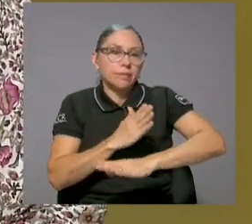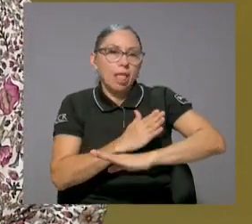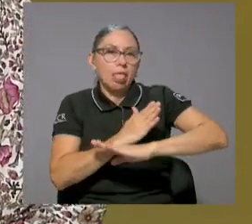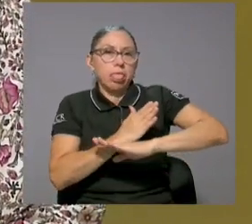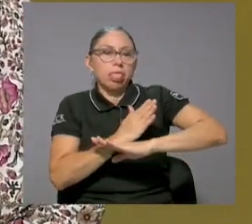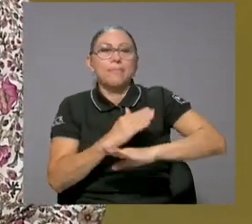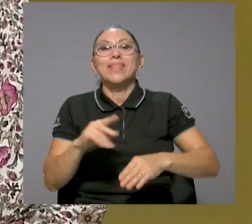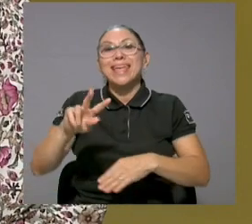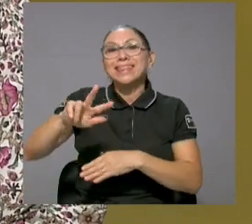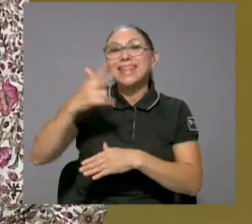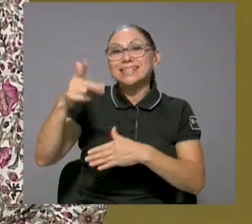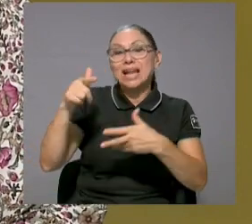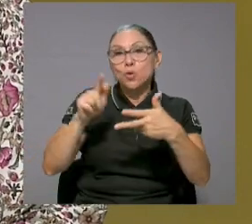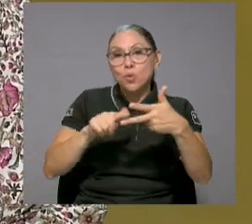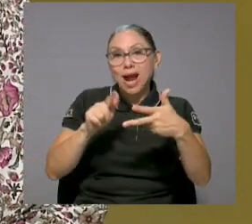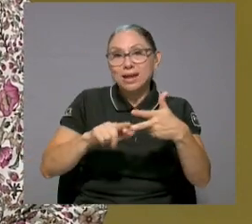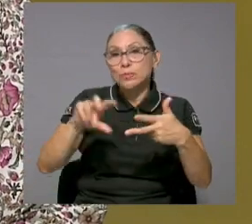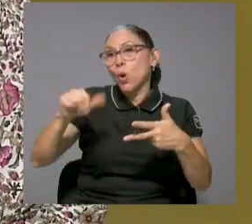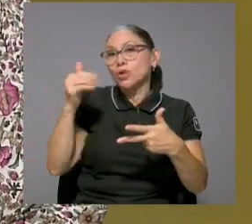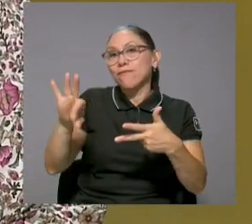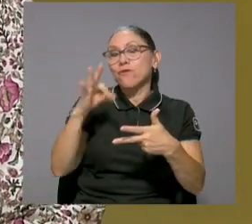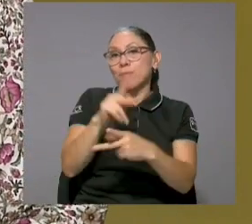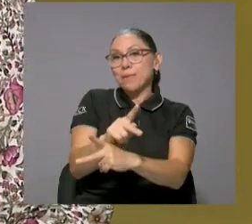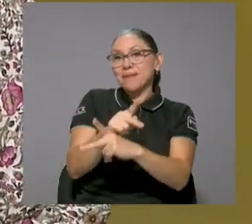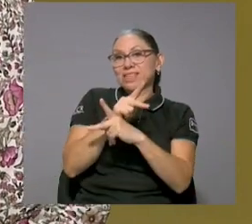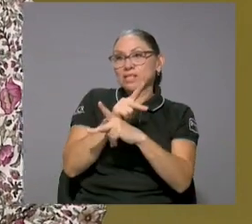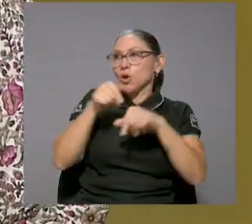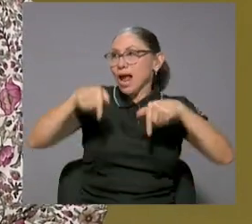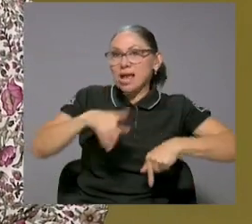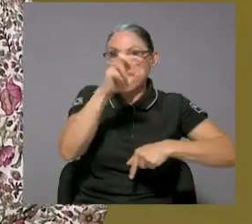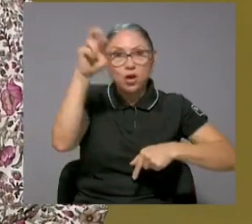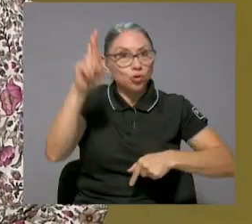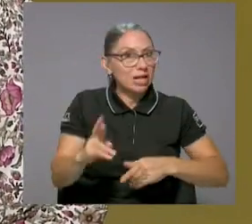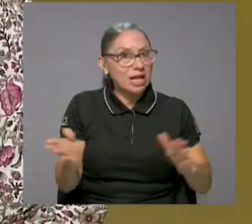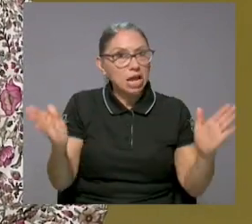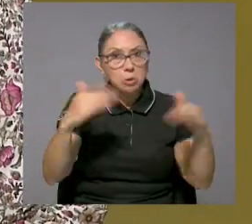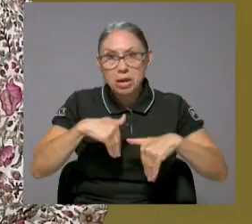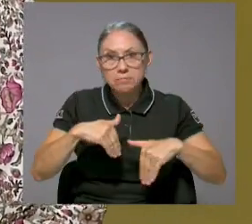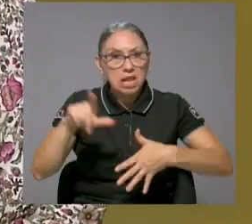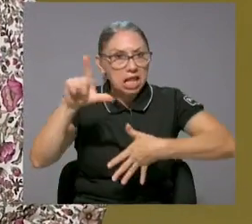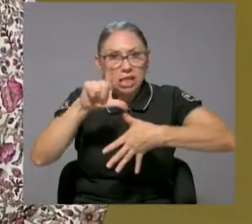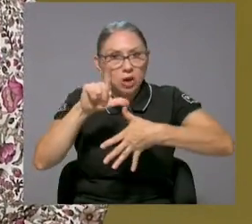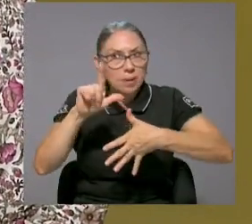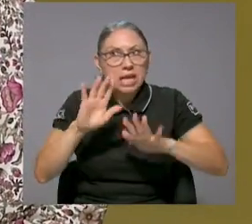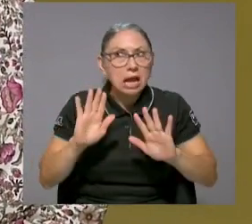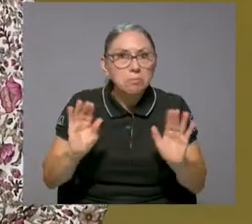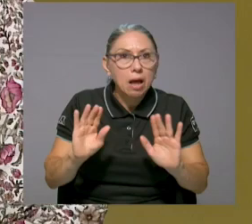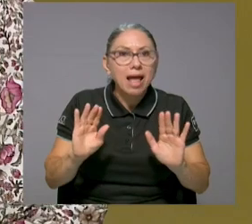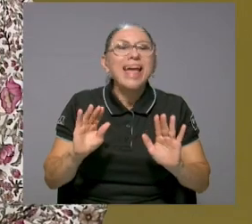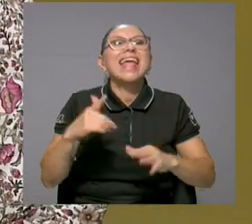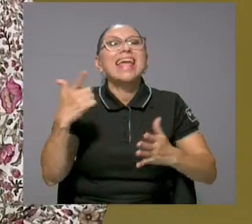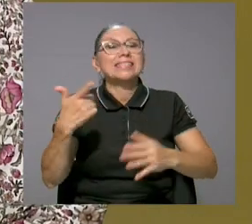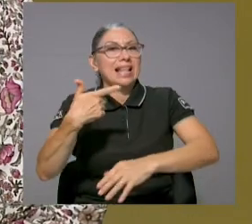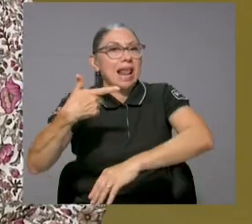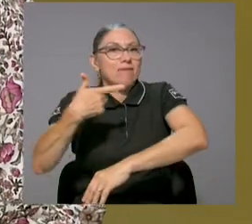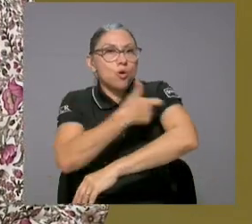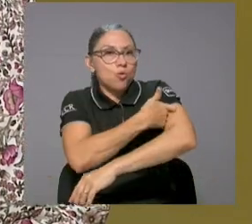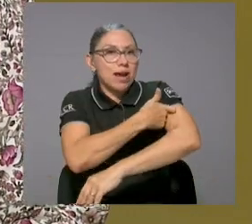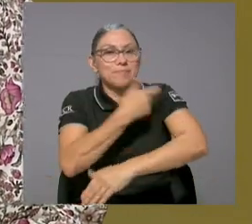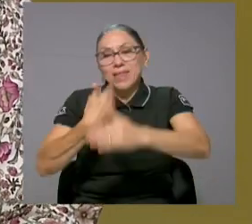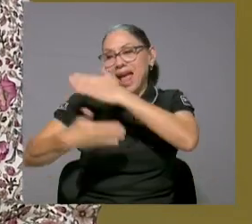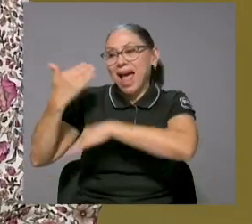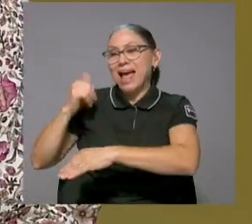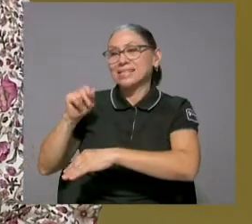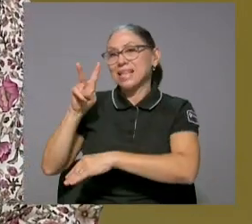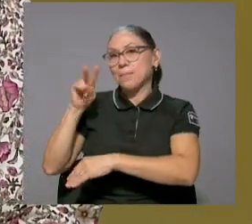medida de prevención, pero que todavía no la tenemos nosotros en Costa Rica y prácticamente en ningún país de Latinoamérica, es la vacuna. Hace 20